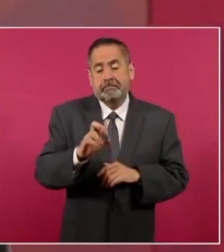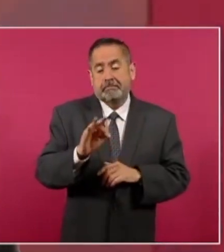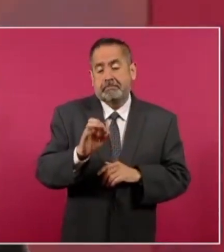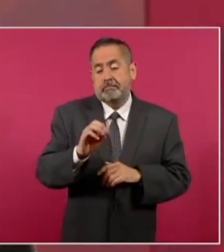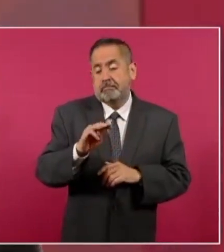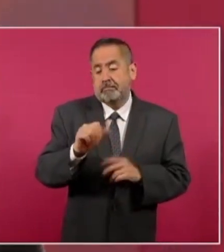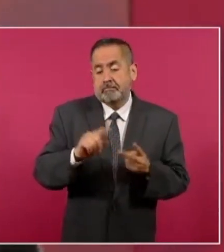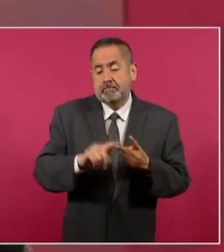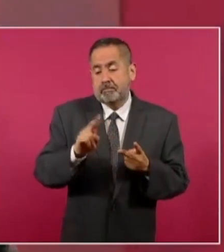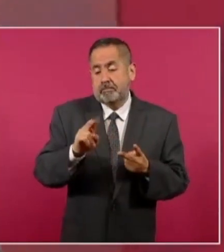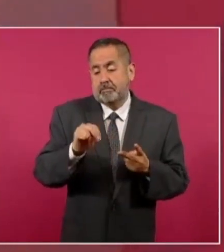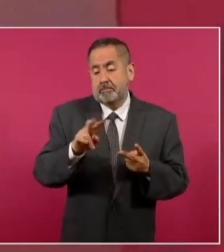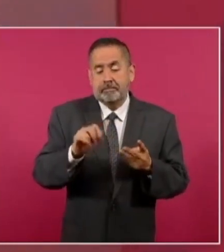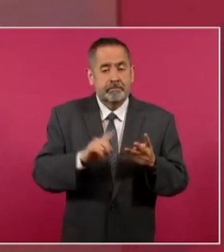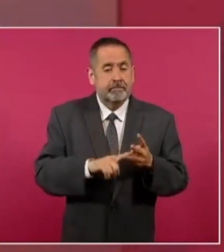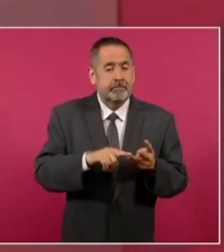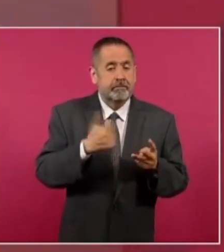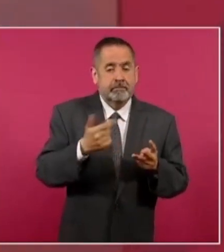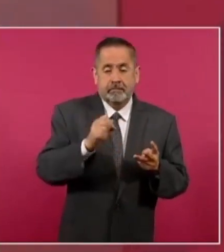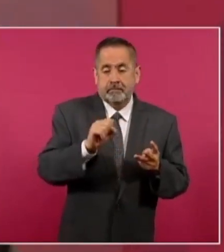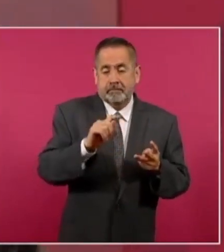y Dolly a Esteves